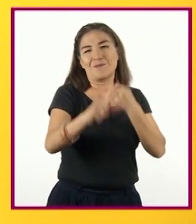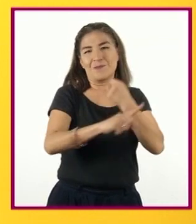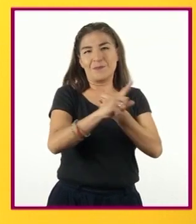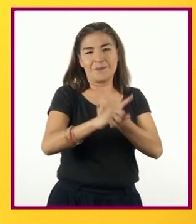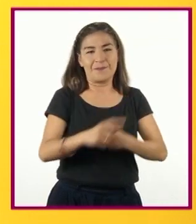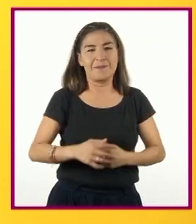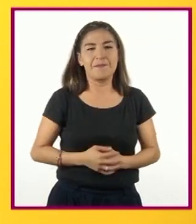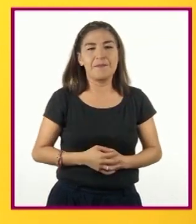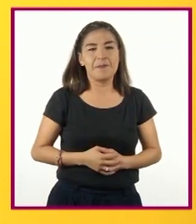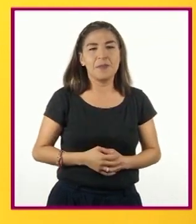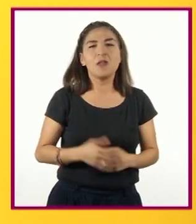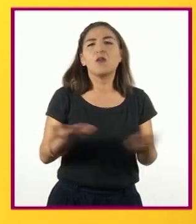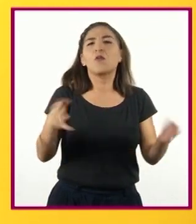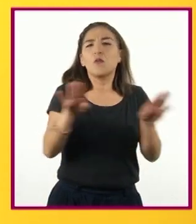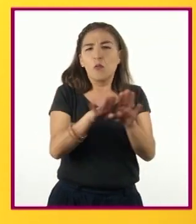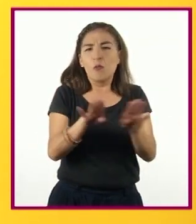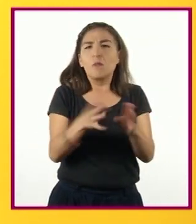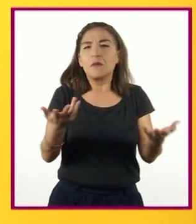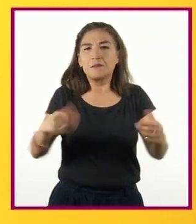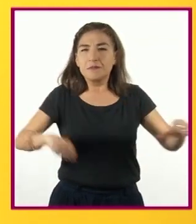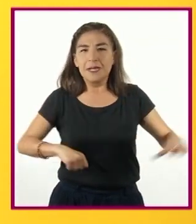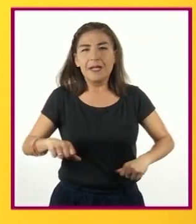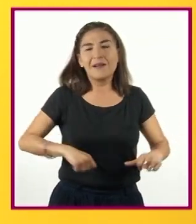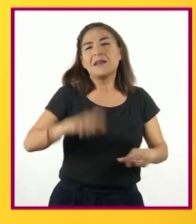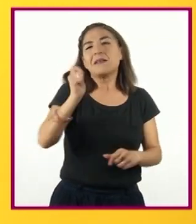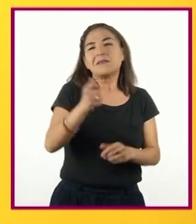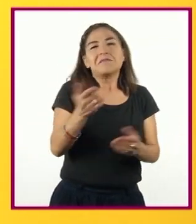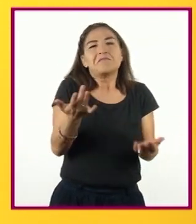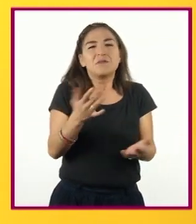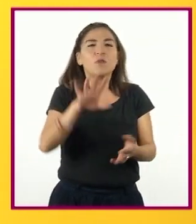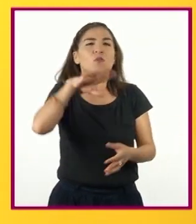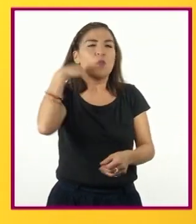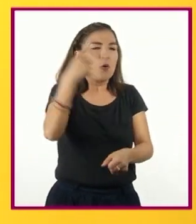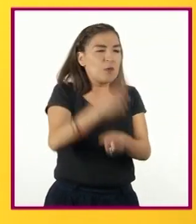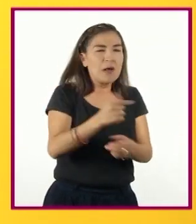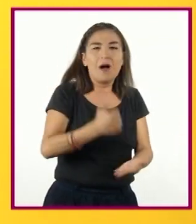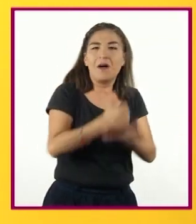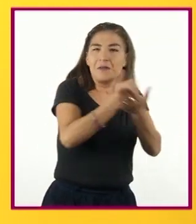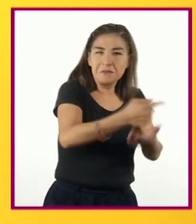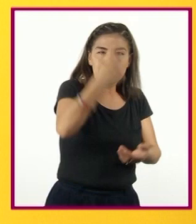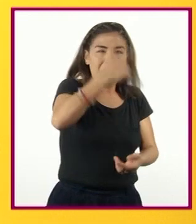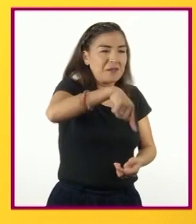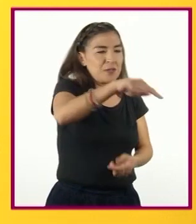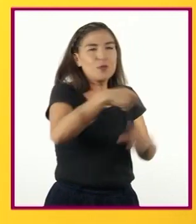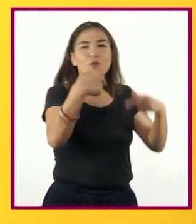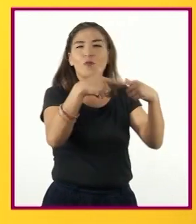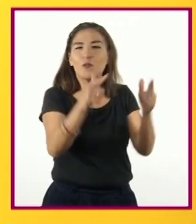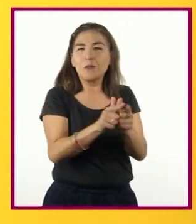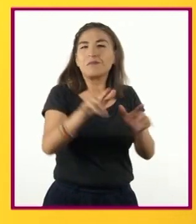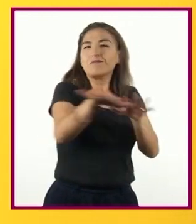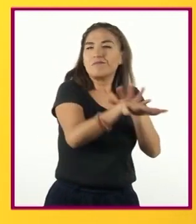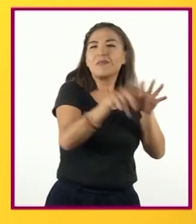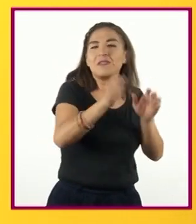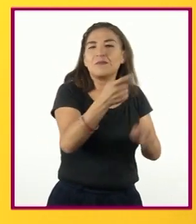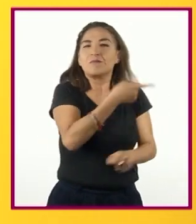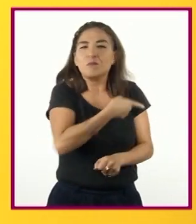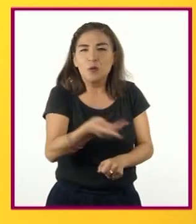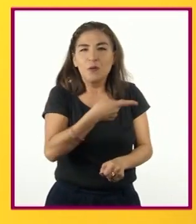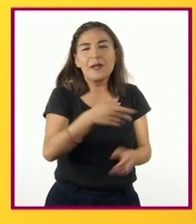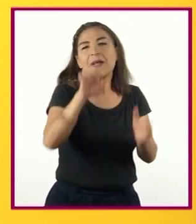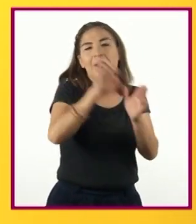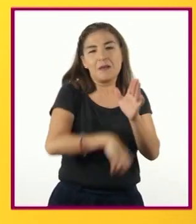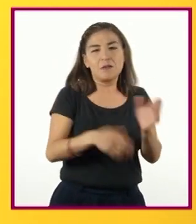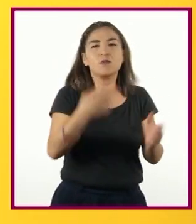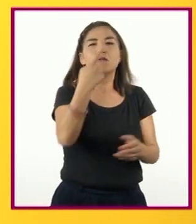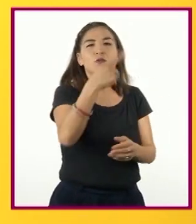situación, con acciones que, por mínimas que sean, ayuden a grupos vulnerables. Por ejemplo, consumir